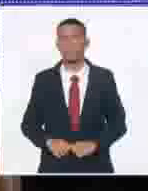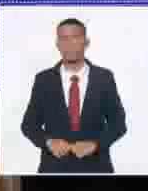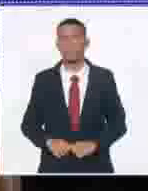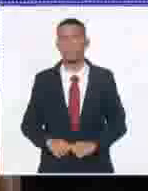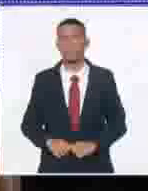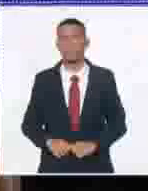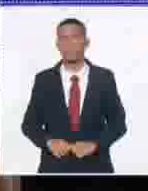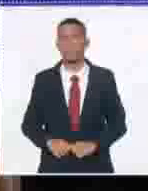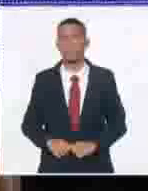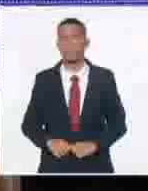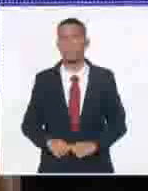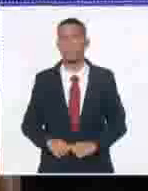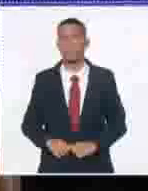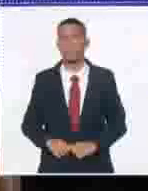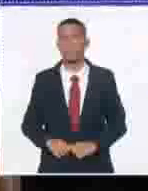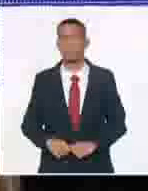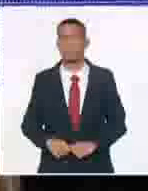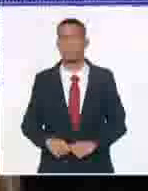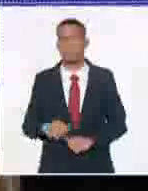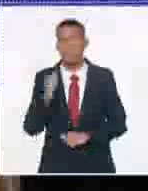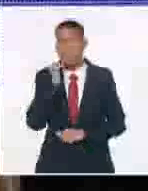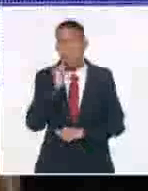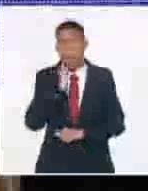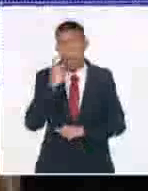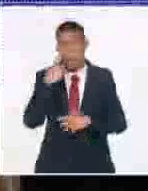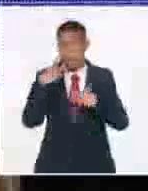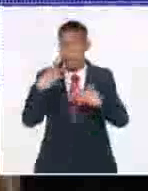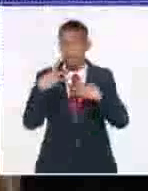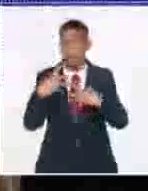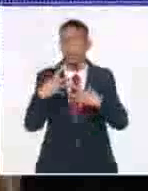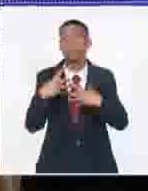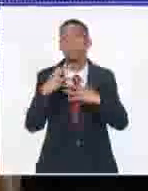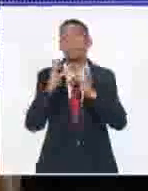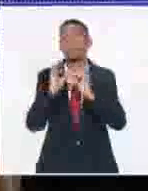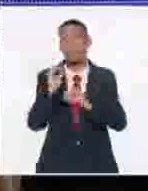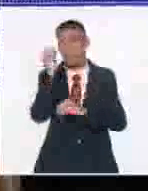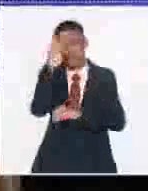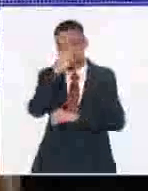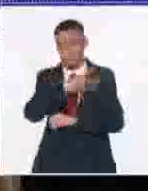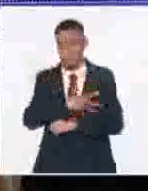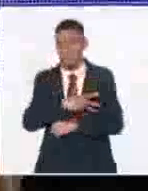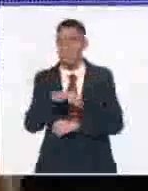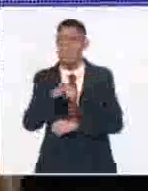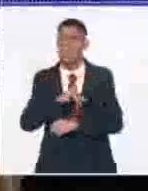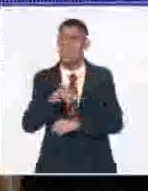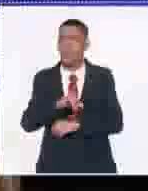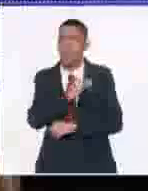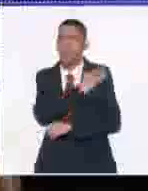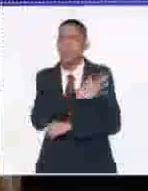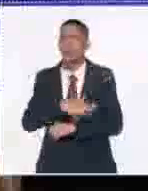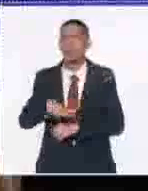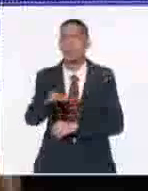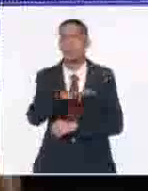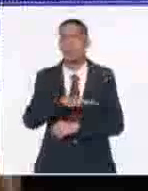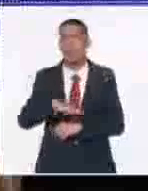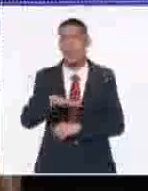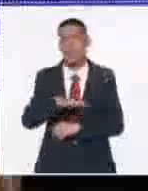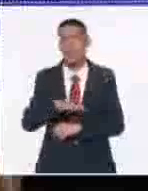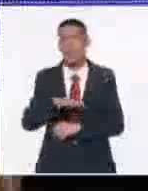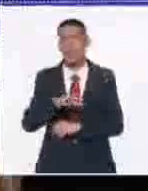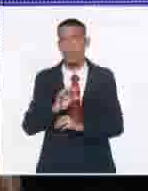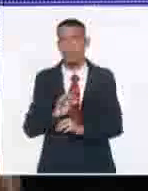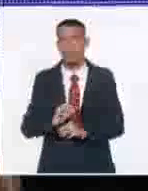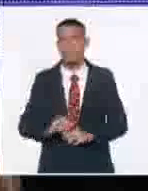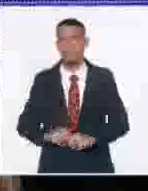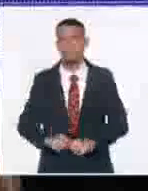es precisamente Palestina, igual que la ocupación de territorios árabes.